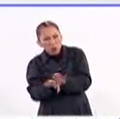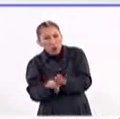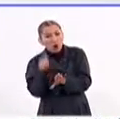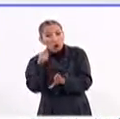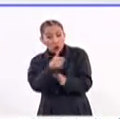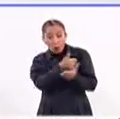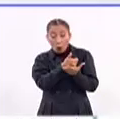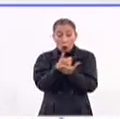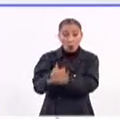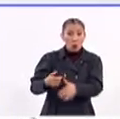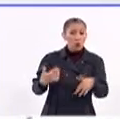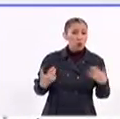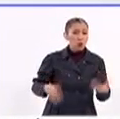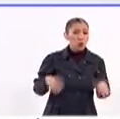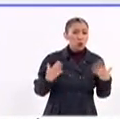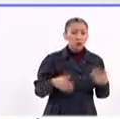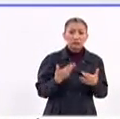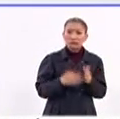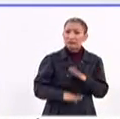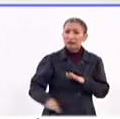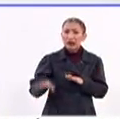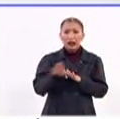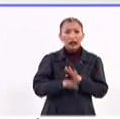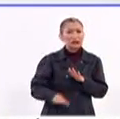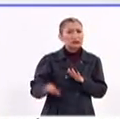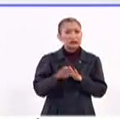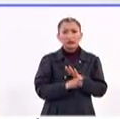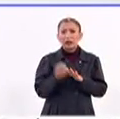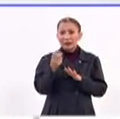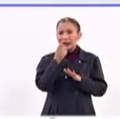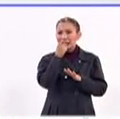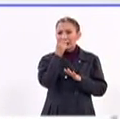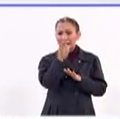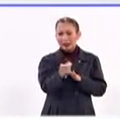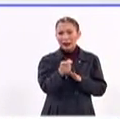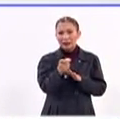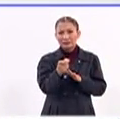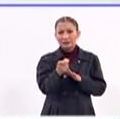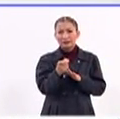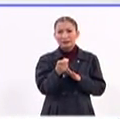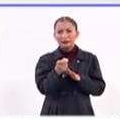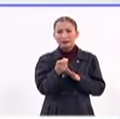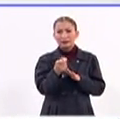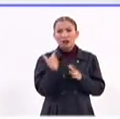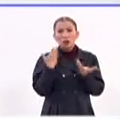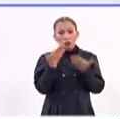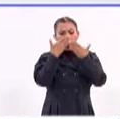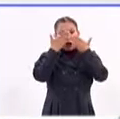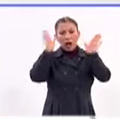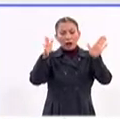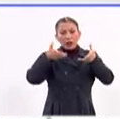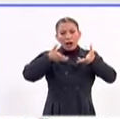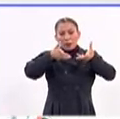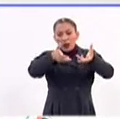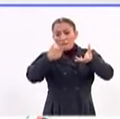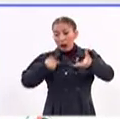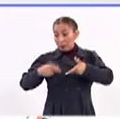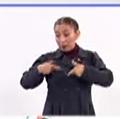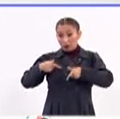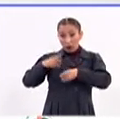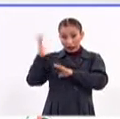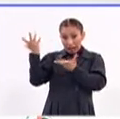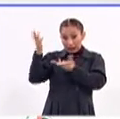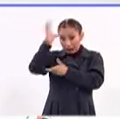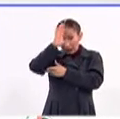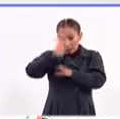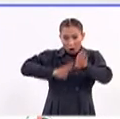pues, es básica, es eso que decimos que claro, nos abre el camino a los investigadores,